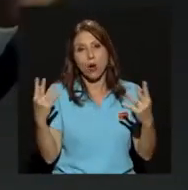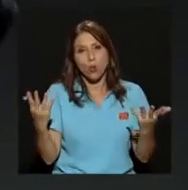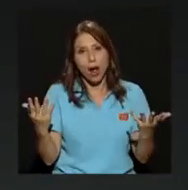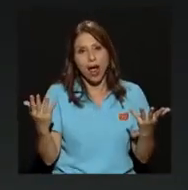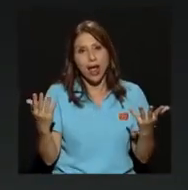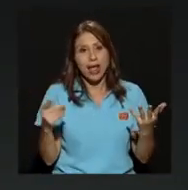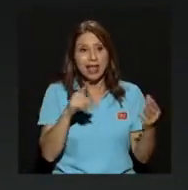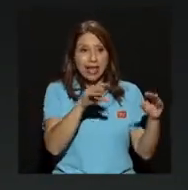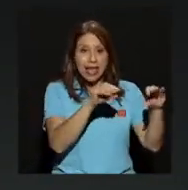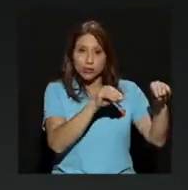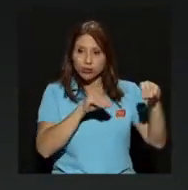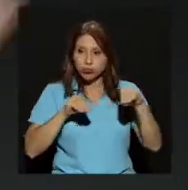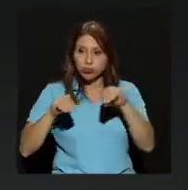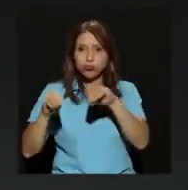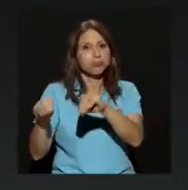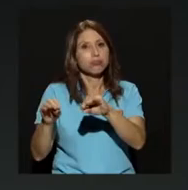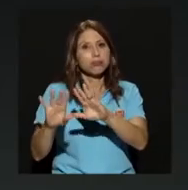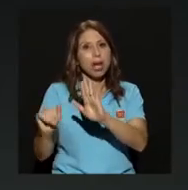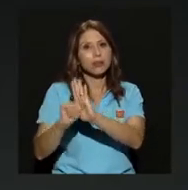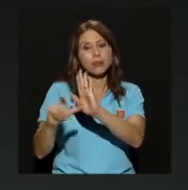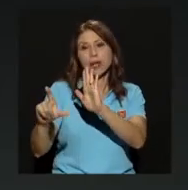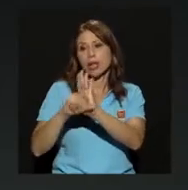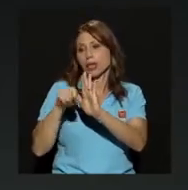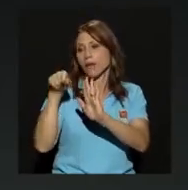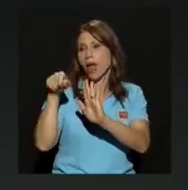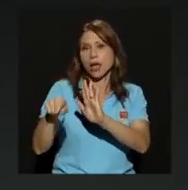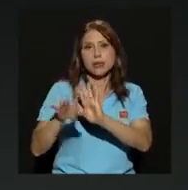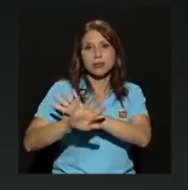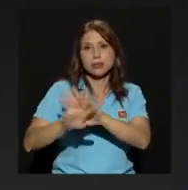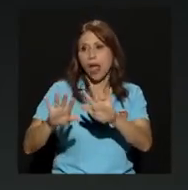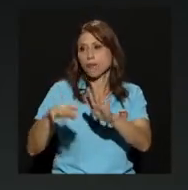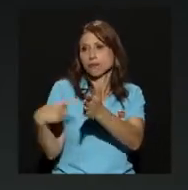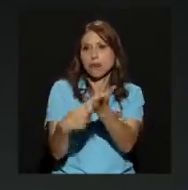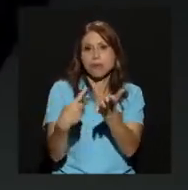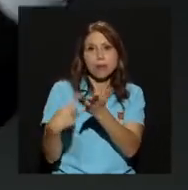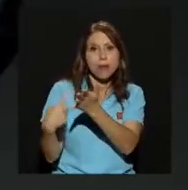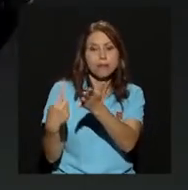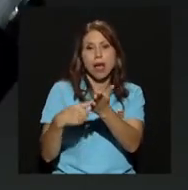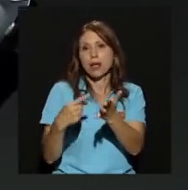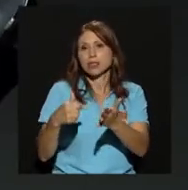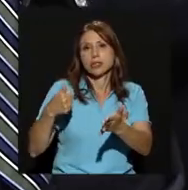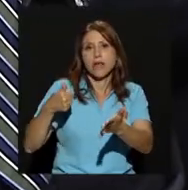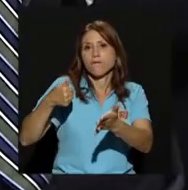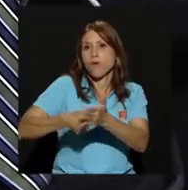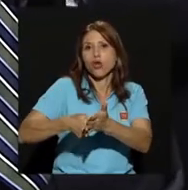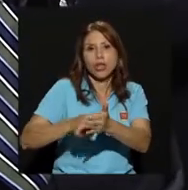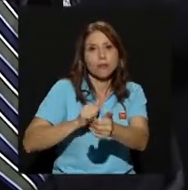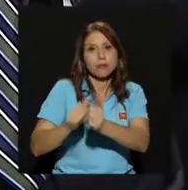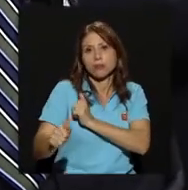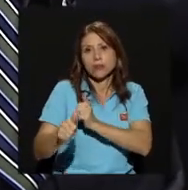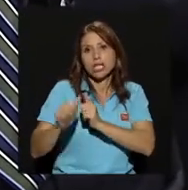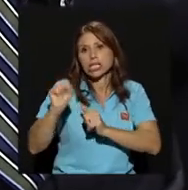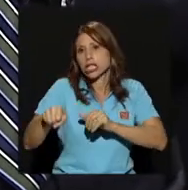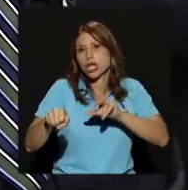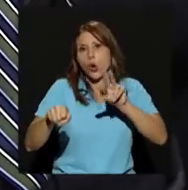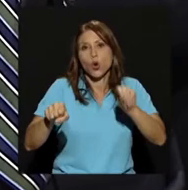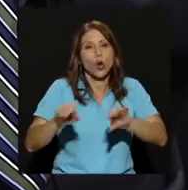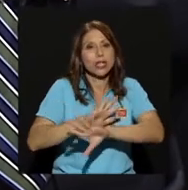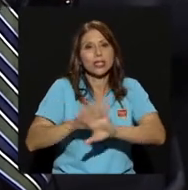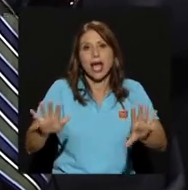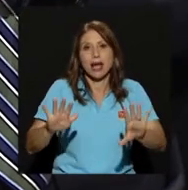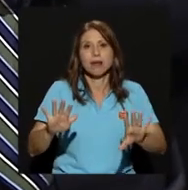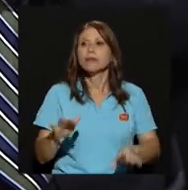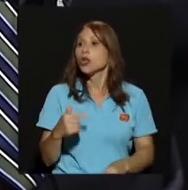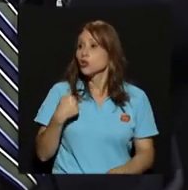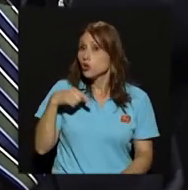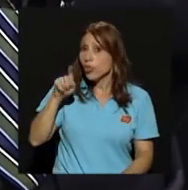congreso se vota y si o no y yo a mi amiga y yo le de confesar que que a mí me